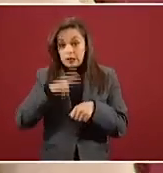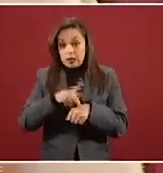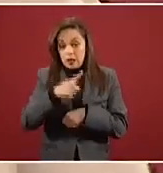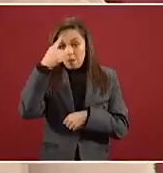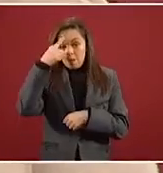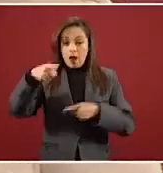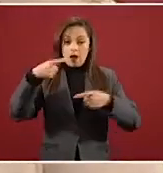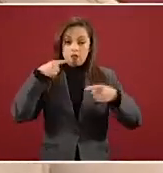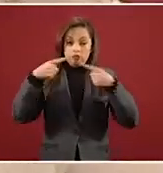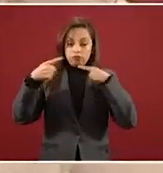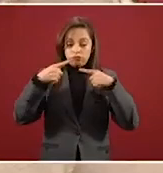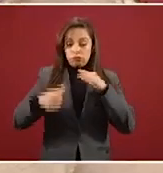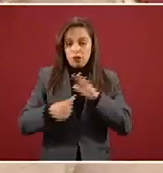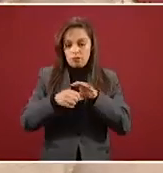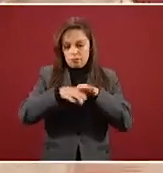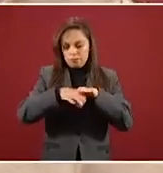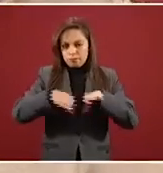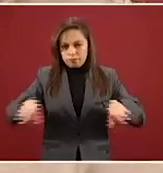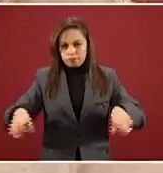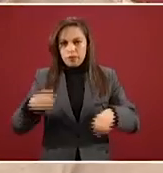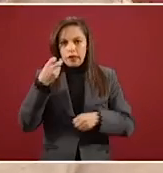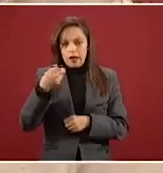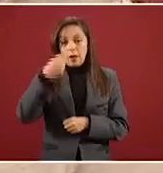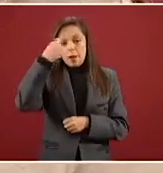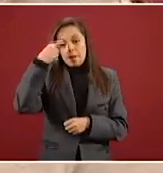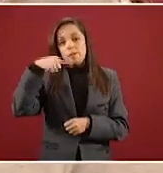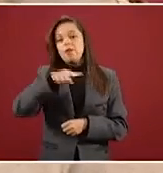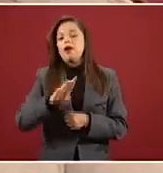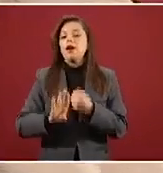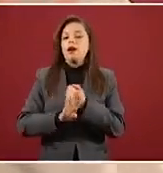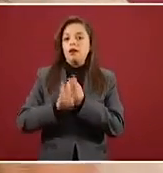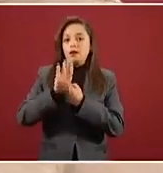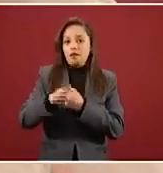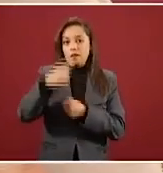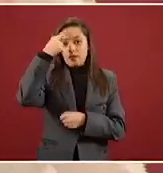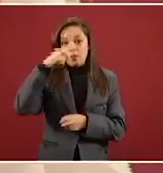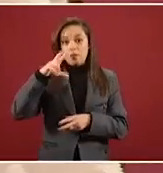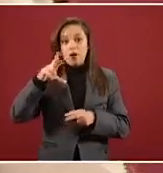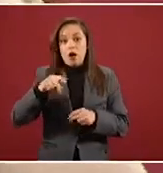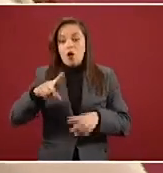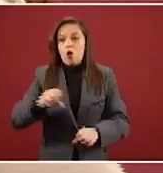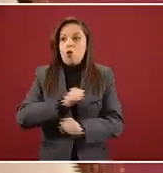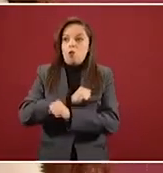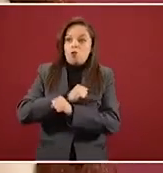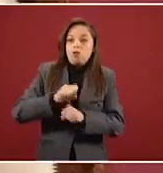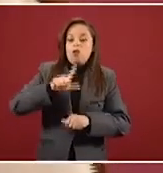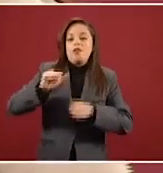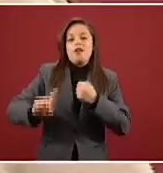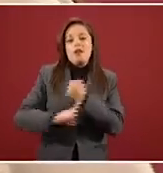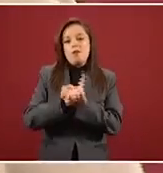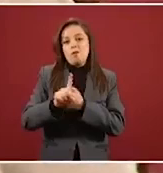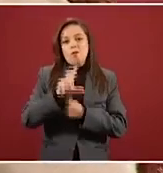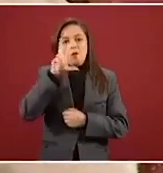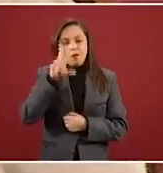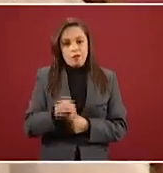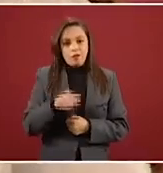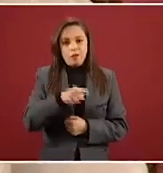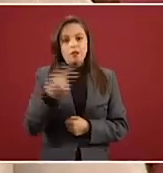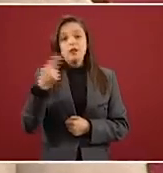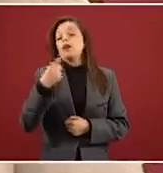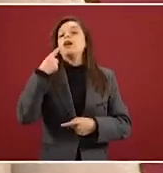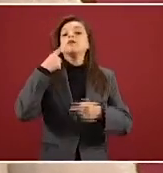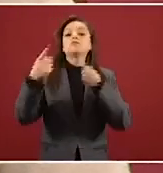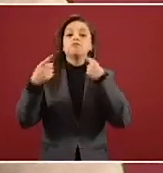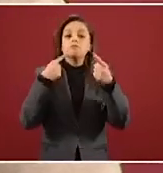Porque no queremos, obviamente, que se llegue hasta el estallamiento. Creemos que a través del diálogo, de la concertación y viendo